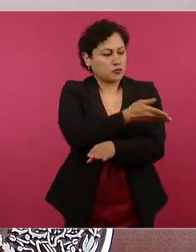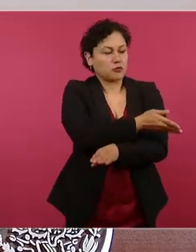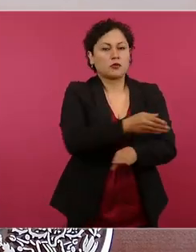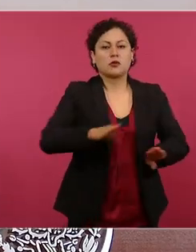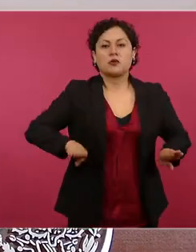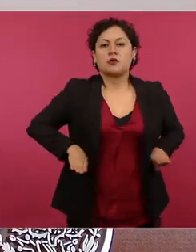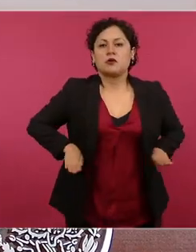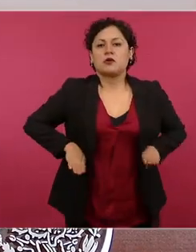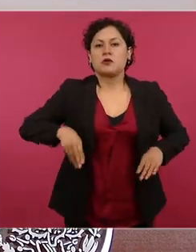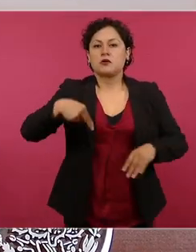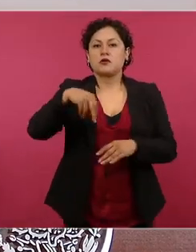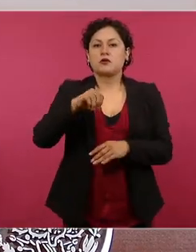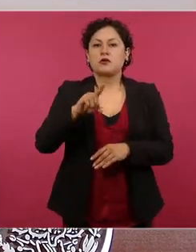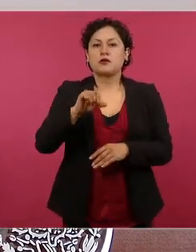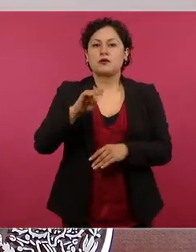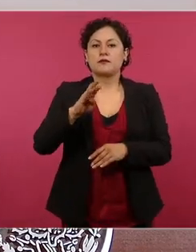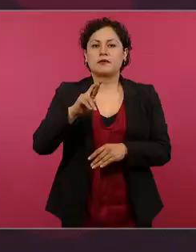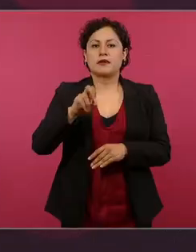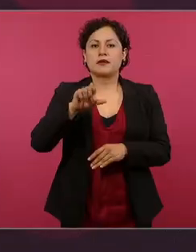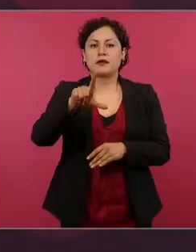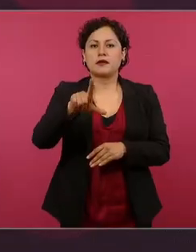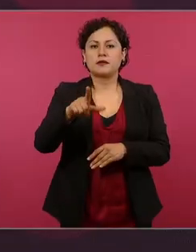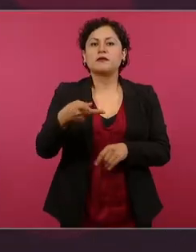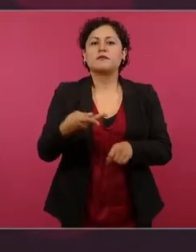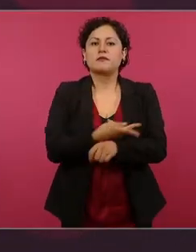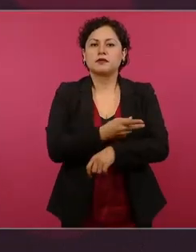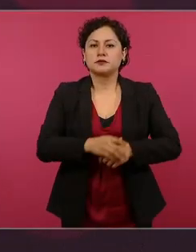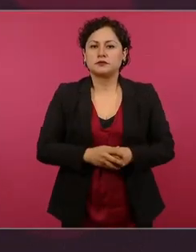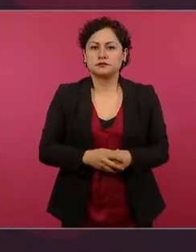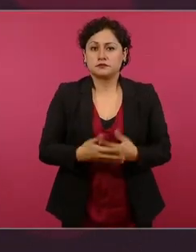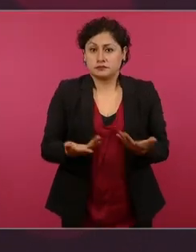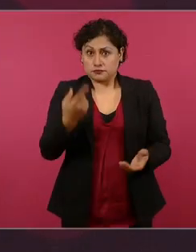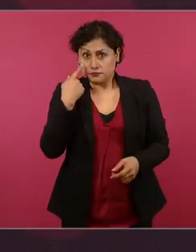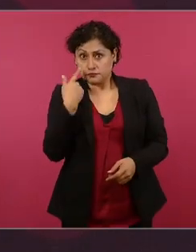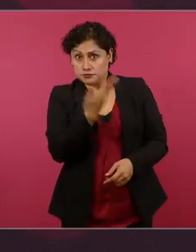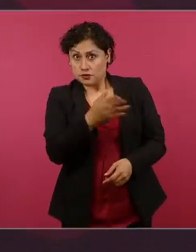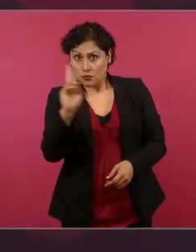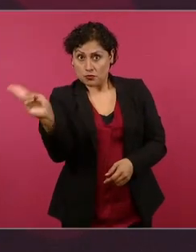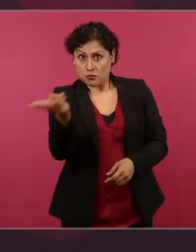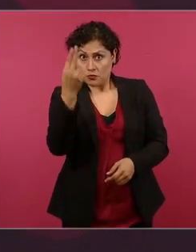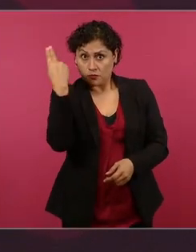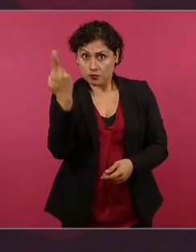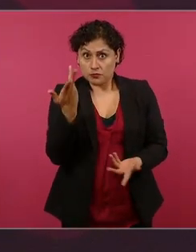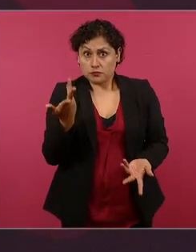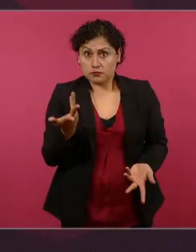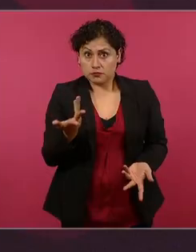Miren lo que hicieron con nuestra alma mater, cómo la dejaron.